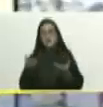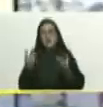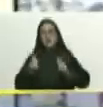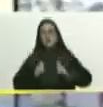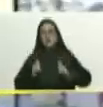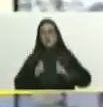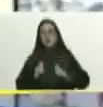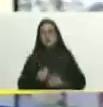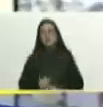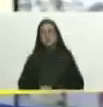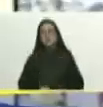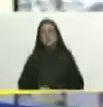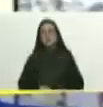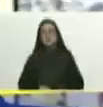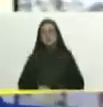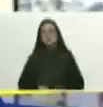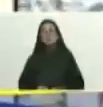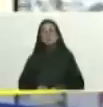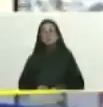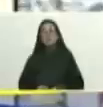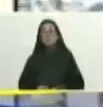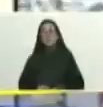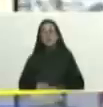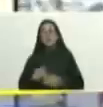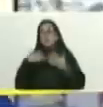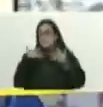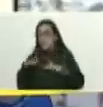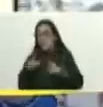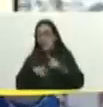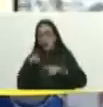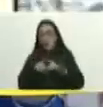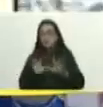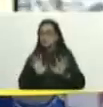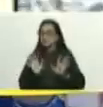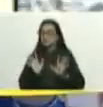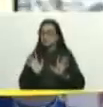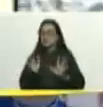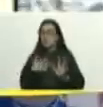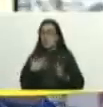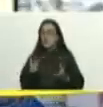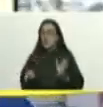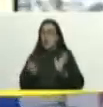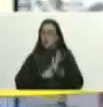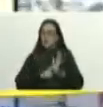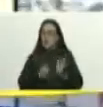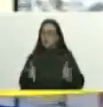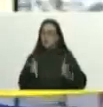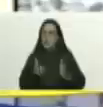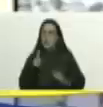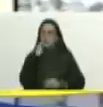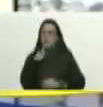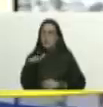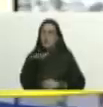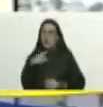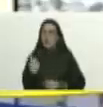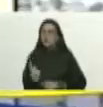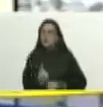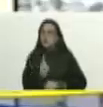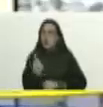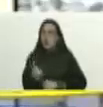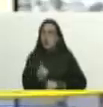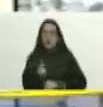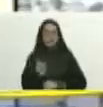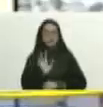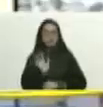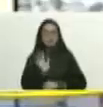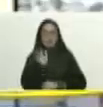vidas. Lo material se recupera siempre. Este pueblo no está huérfano.